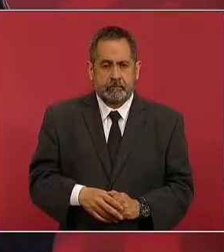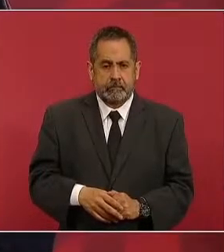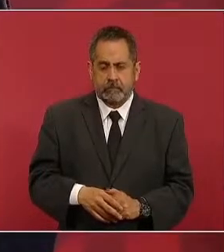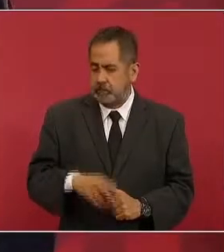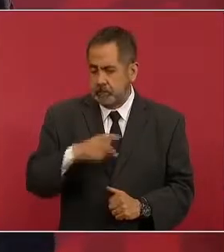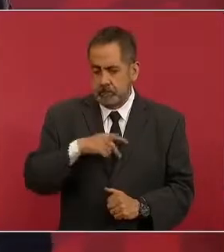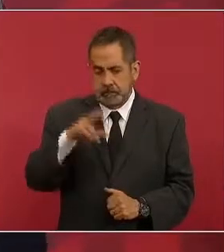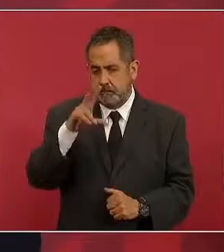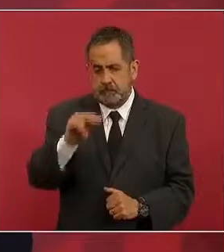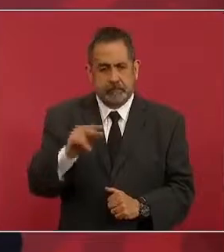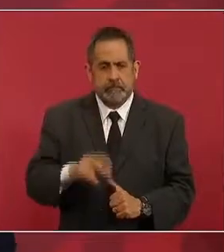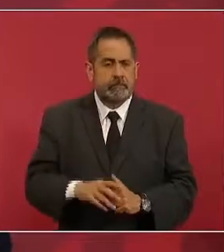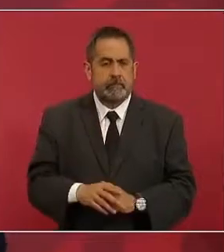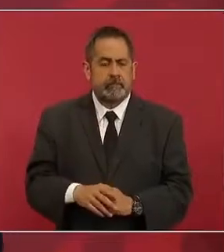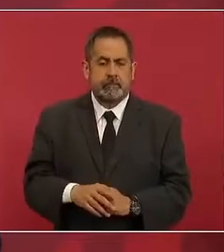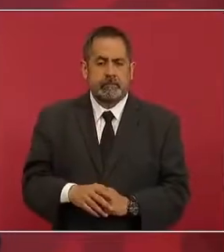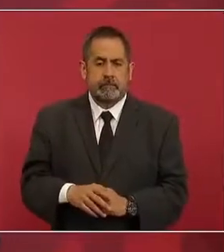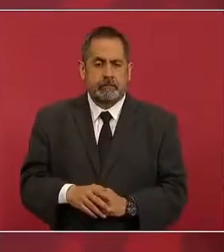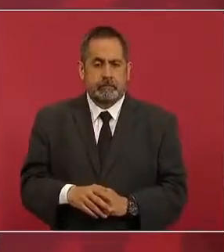No,